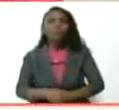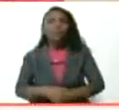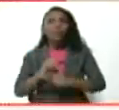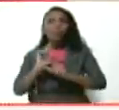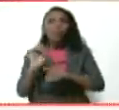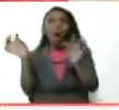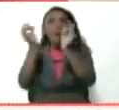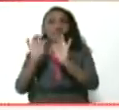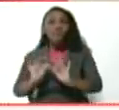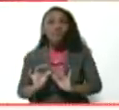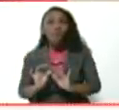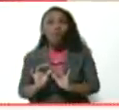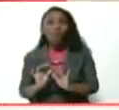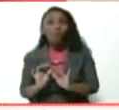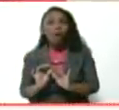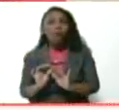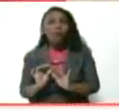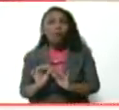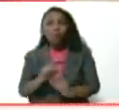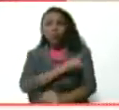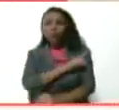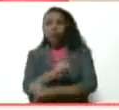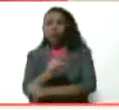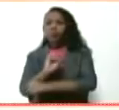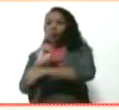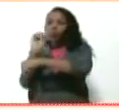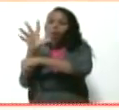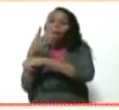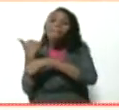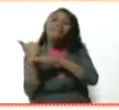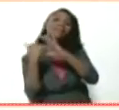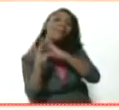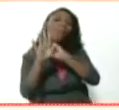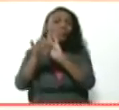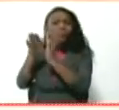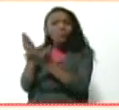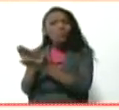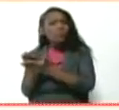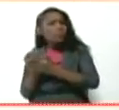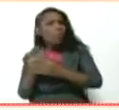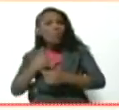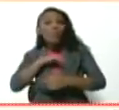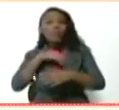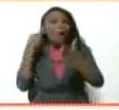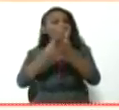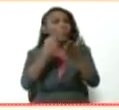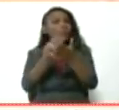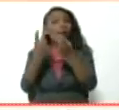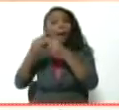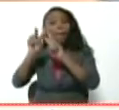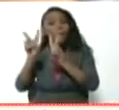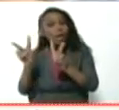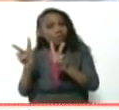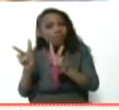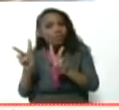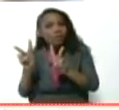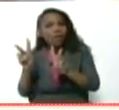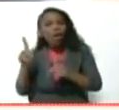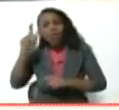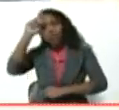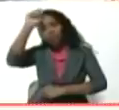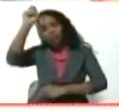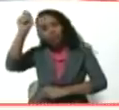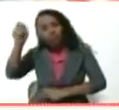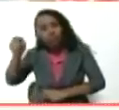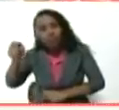manera, mandar, enviar un mensaje al mundo de nuestra lucha por la paz, por el